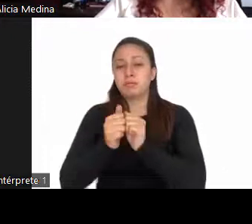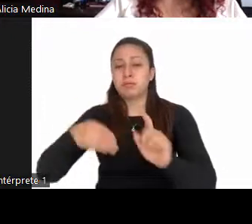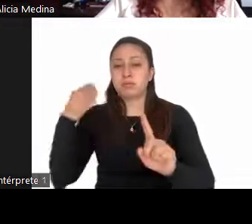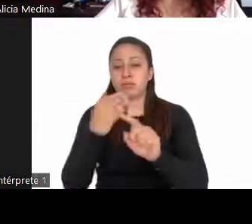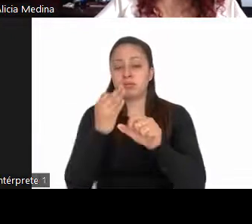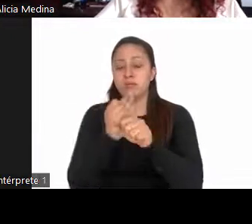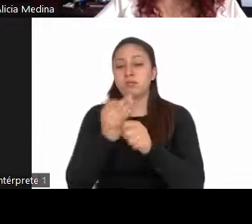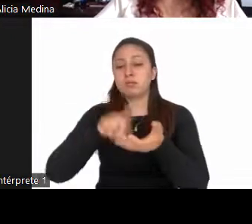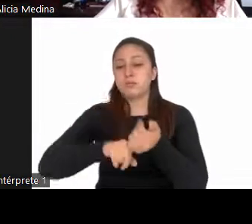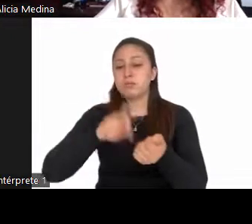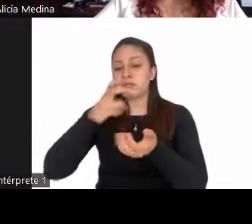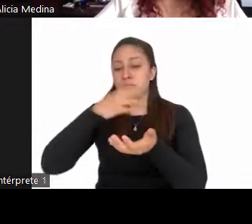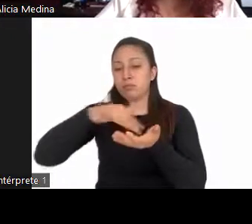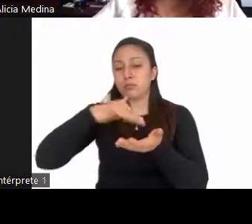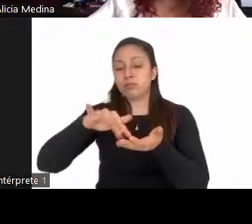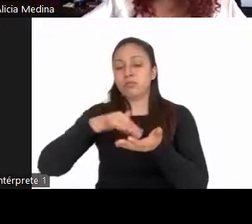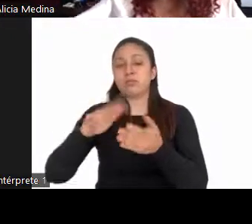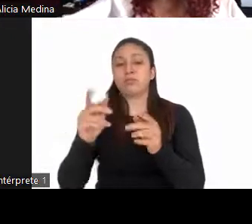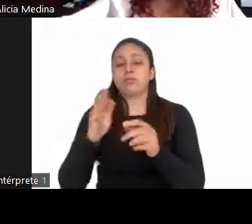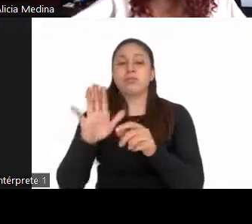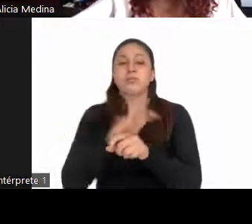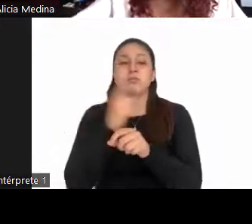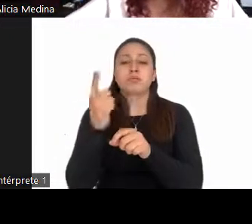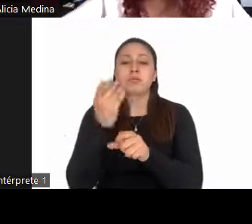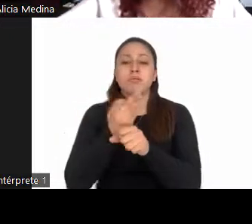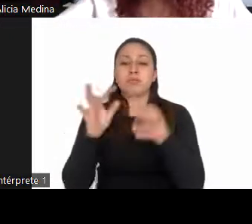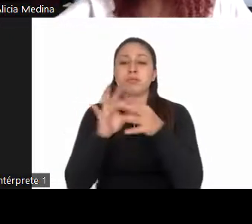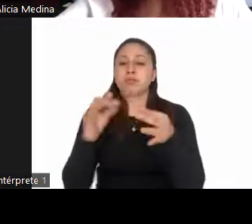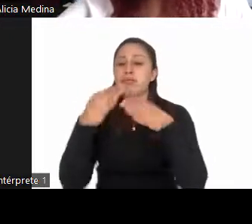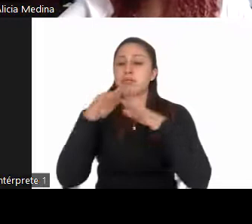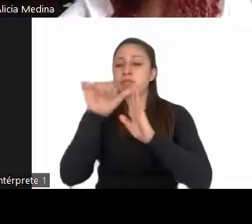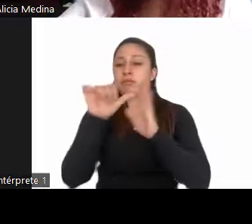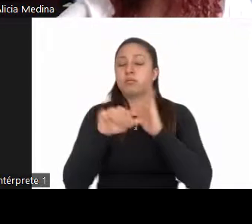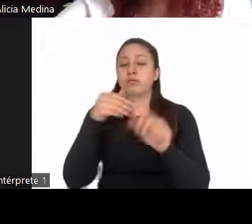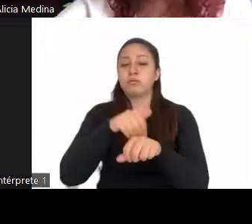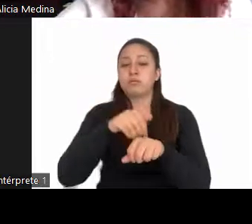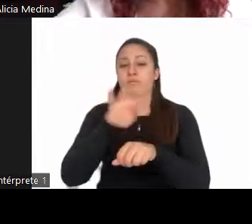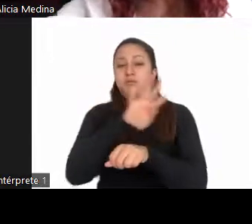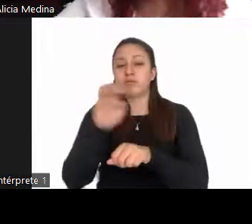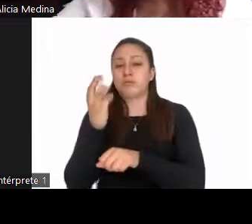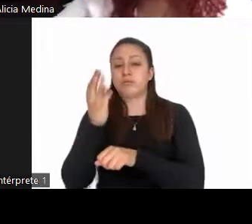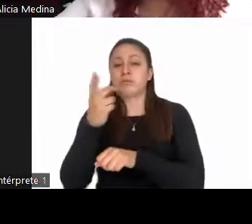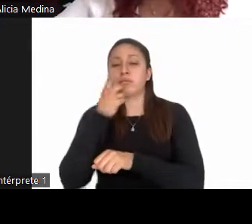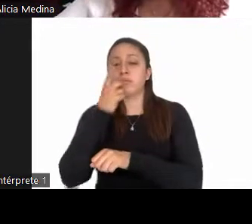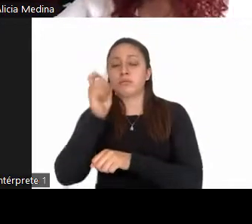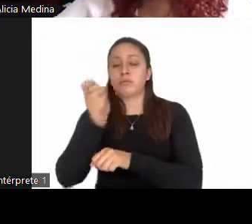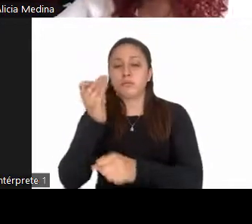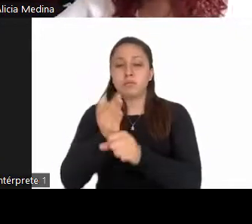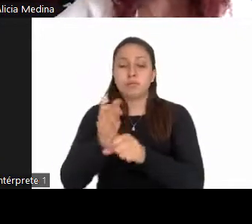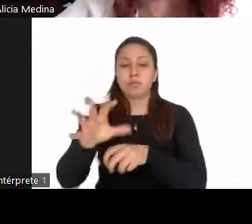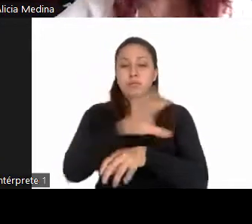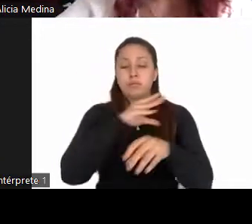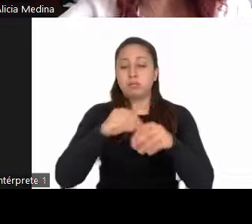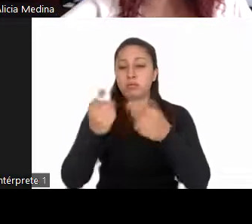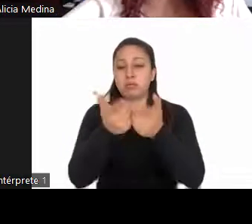dictamen, señalando que, bueno, estamos hablando del artículo 403 que señala actualmente que los partidos